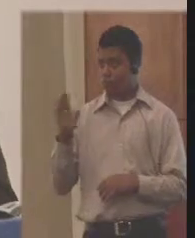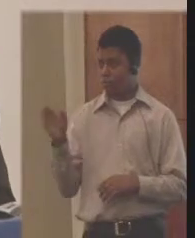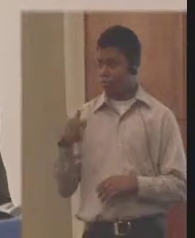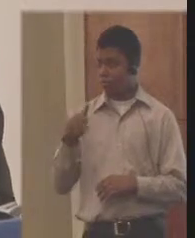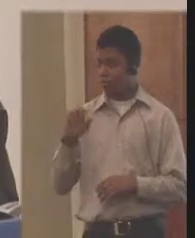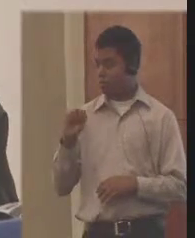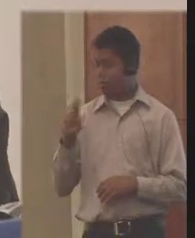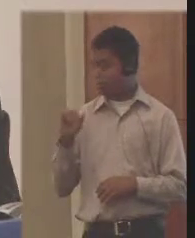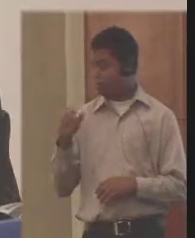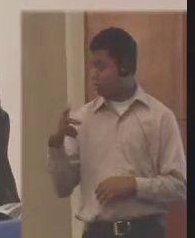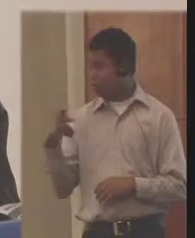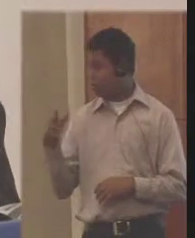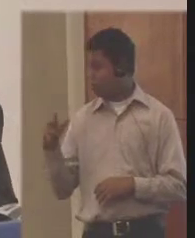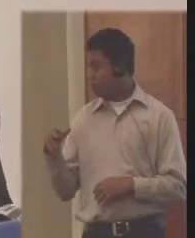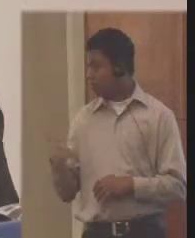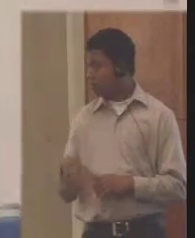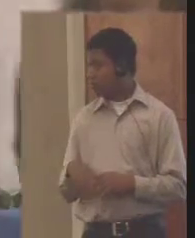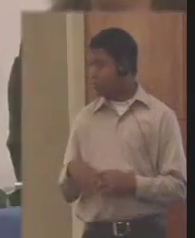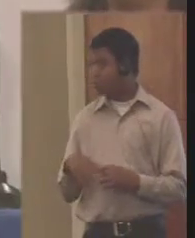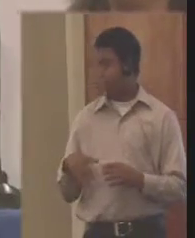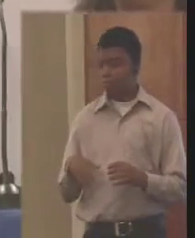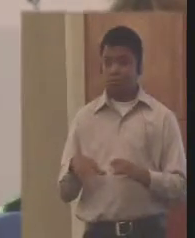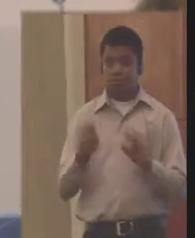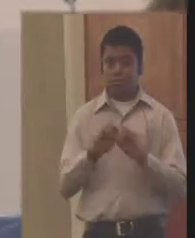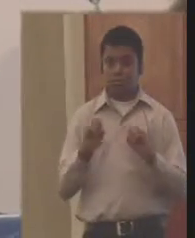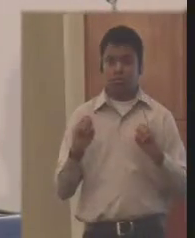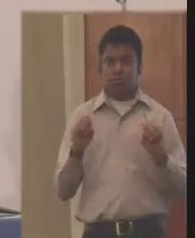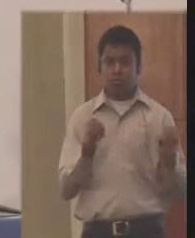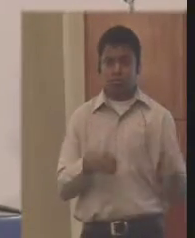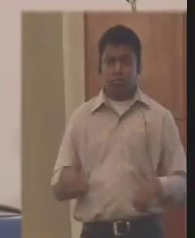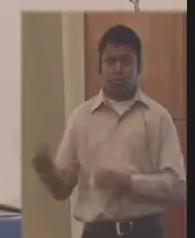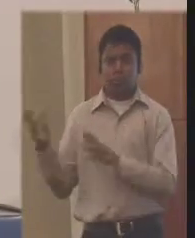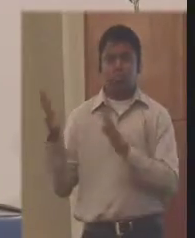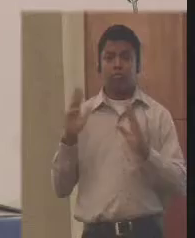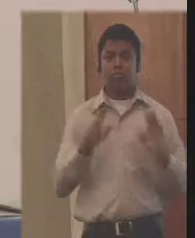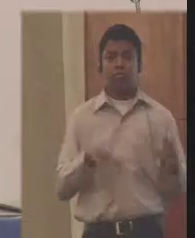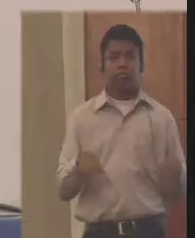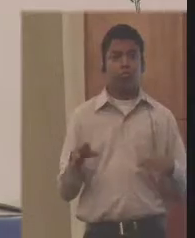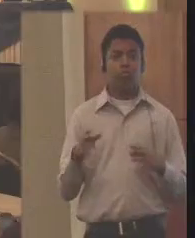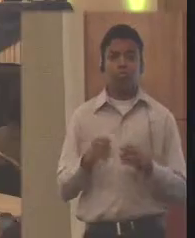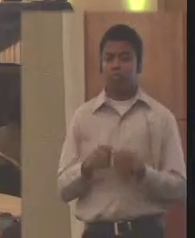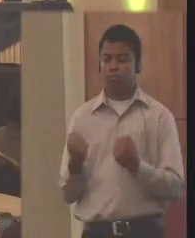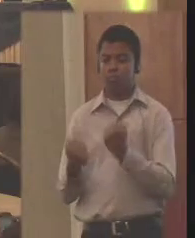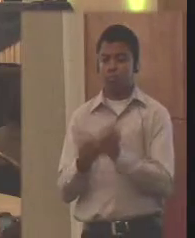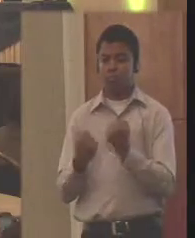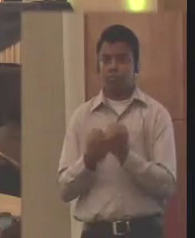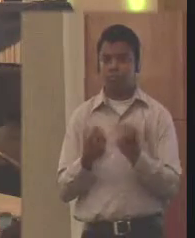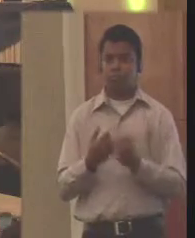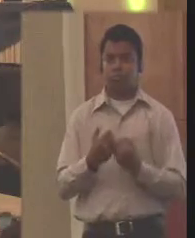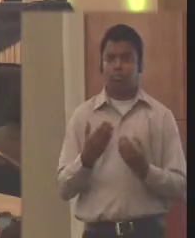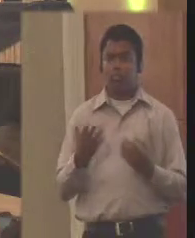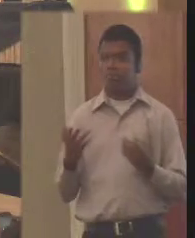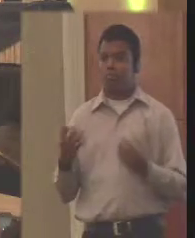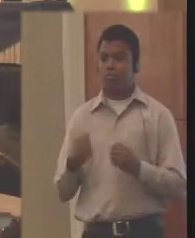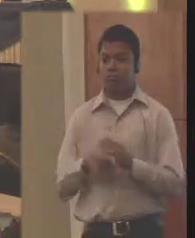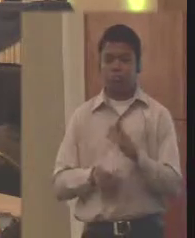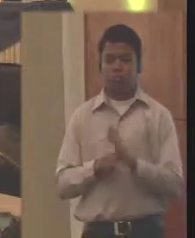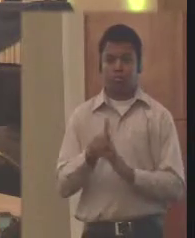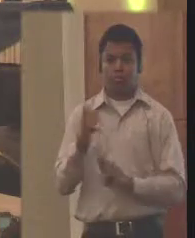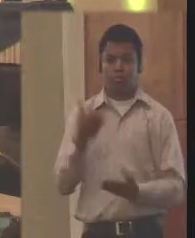from the OECD, que es la Organización de Cooperación y Desarrollo